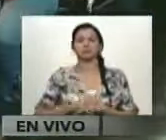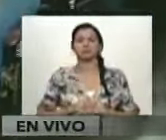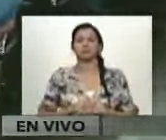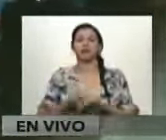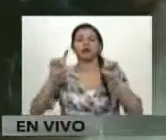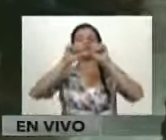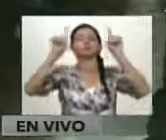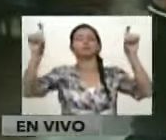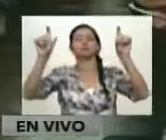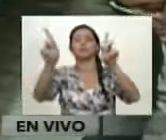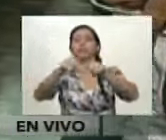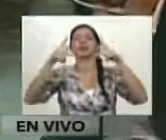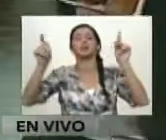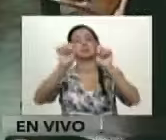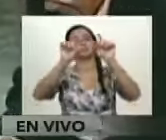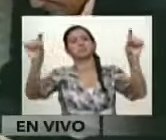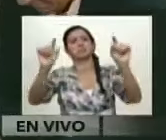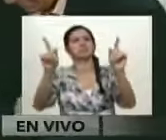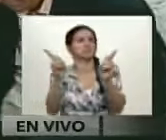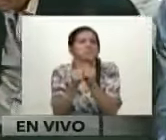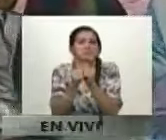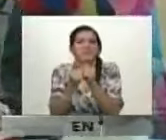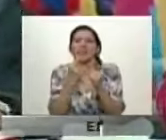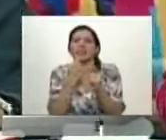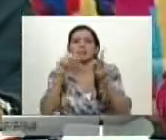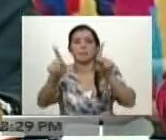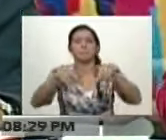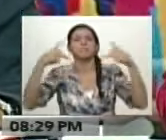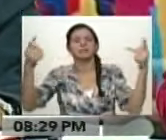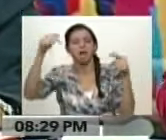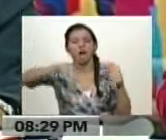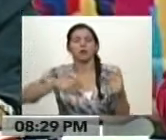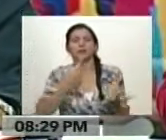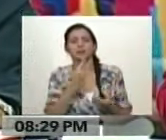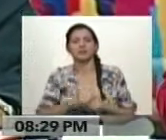titular. ¿Qué tituló la prensa burguesa hoy?